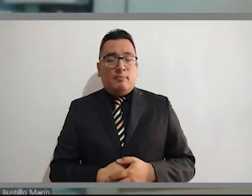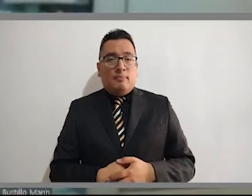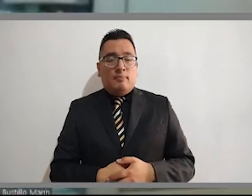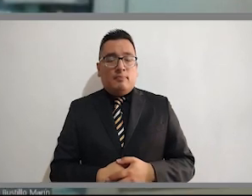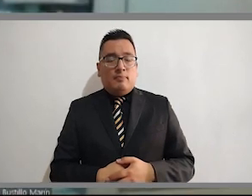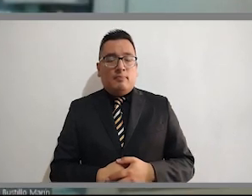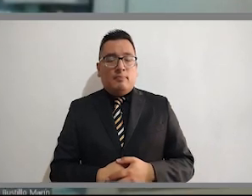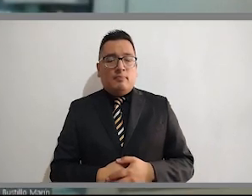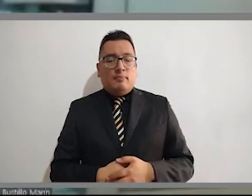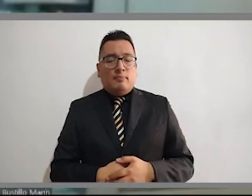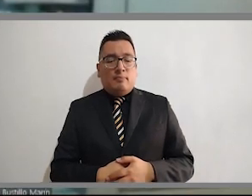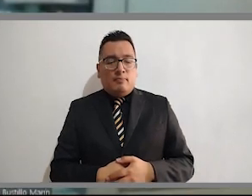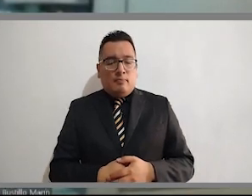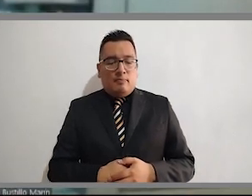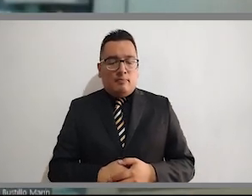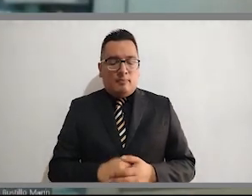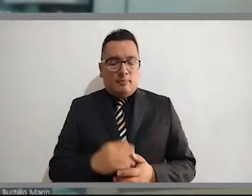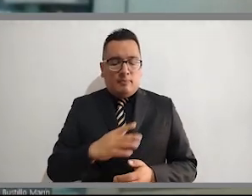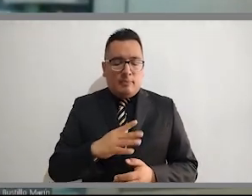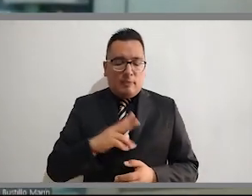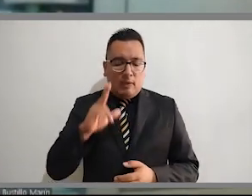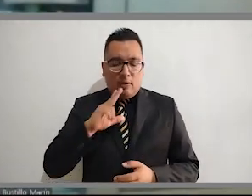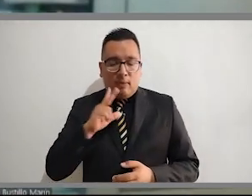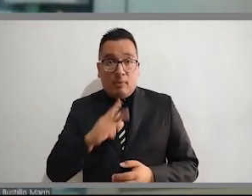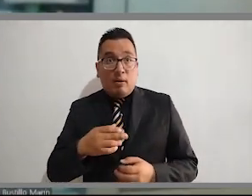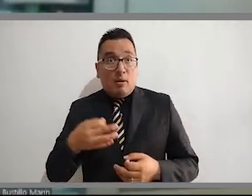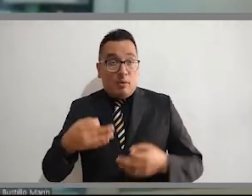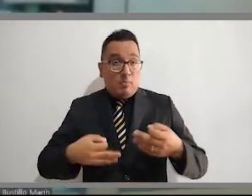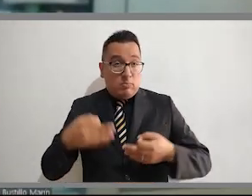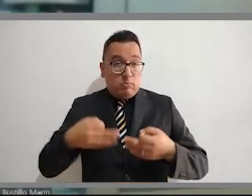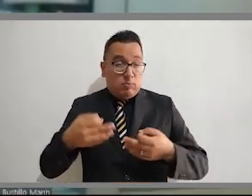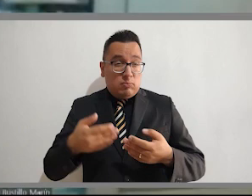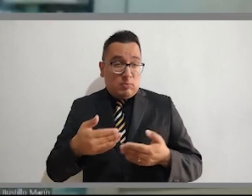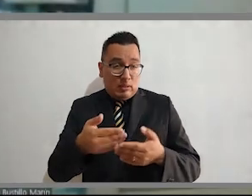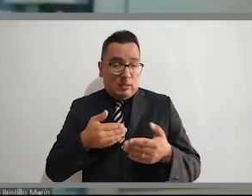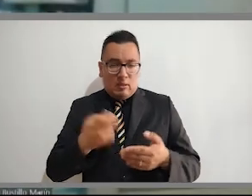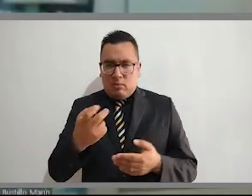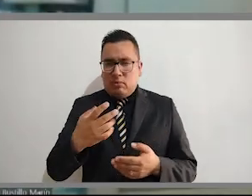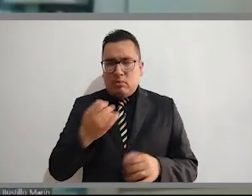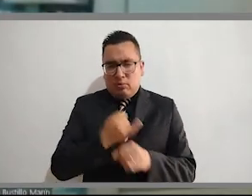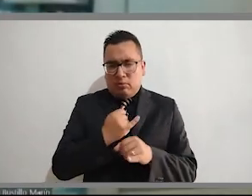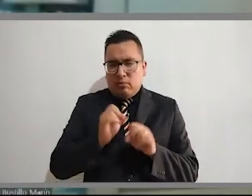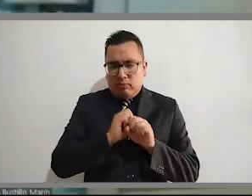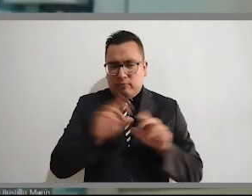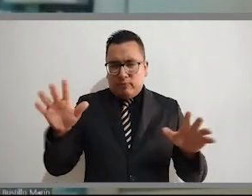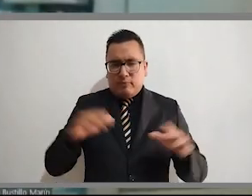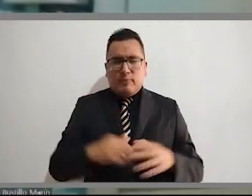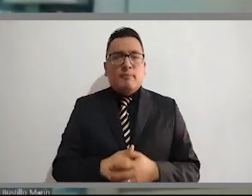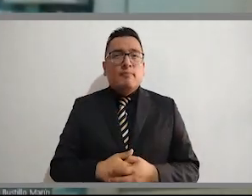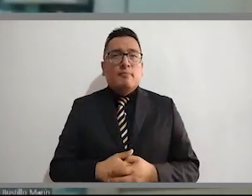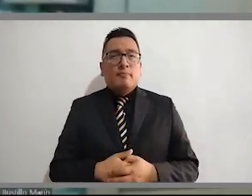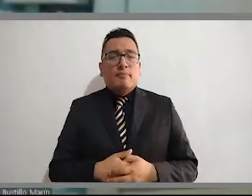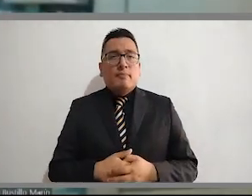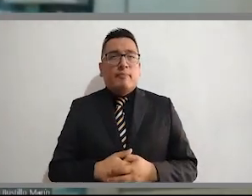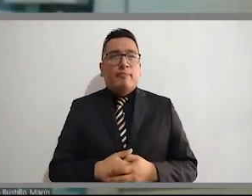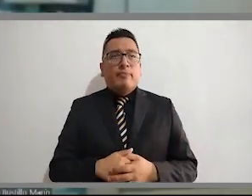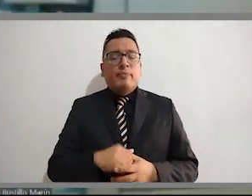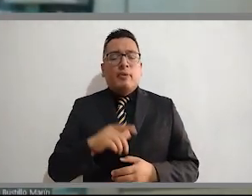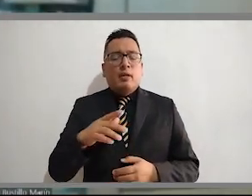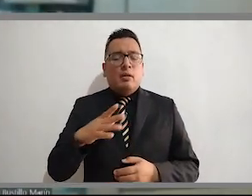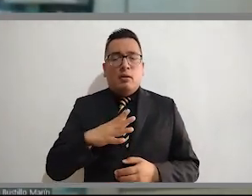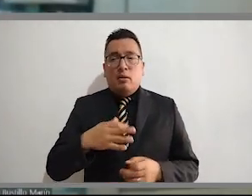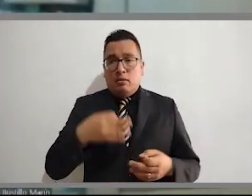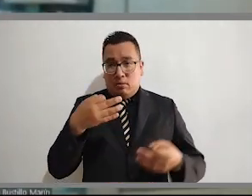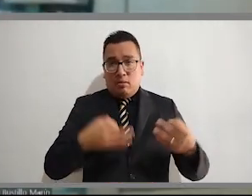Previo a la resolución del fondo del asunto y previo a la queja, salió en las redes sociales, independientemente de esto, el